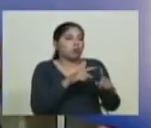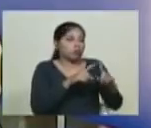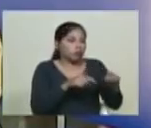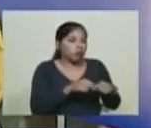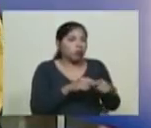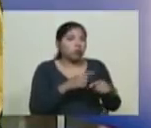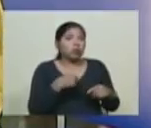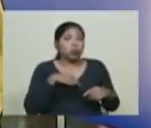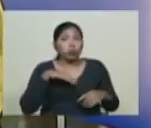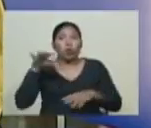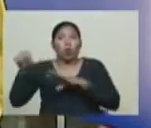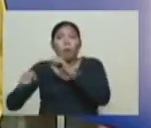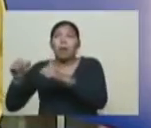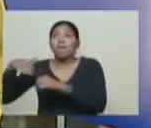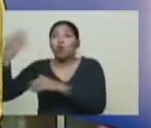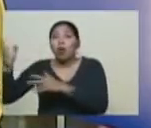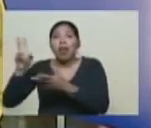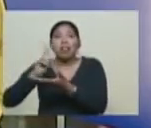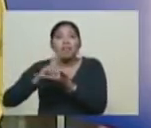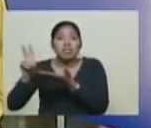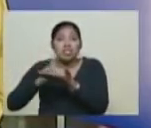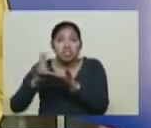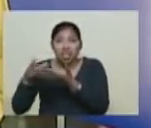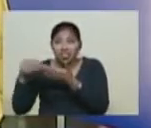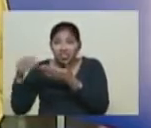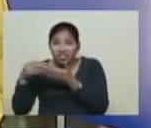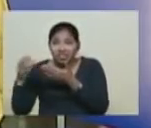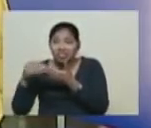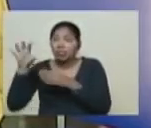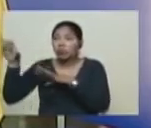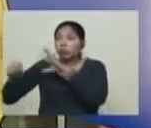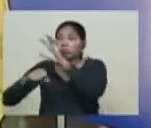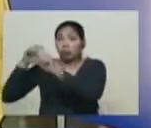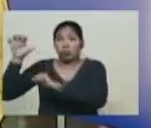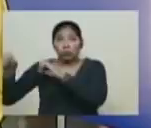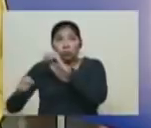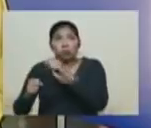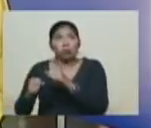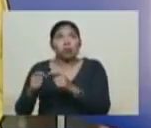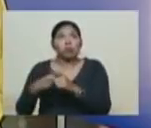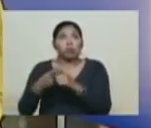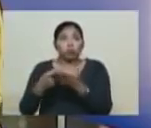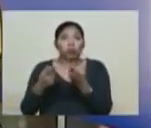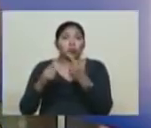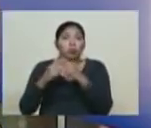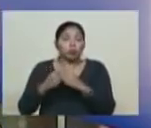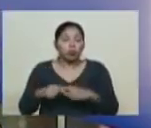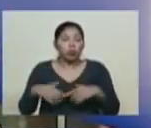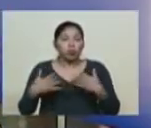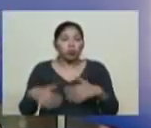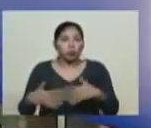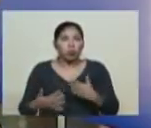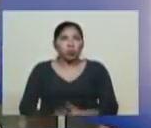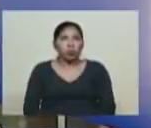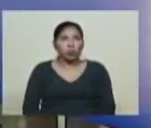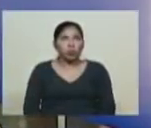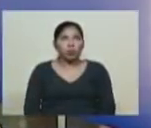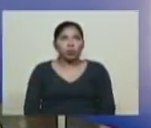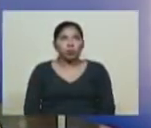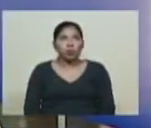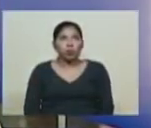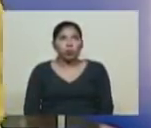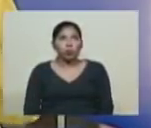divisas, ¿verdad? Entonces, por eso es que los presupuestos se ponen bastante grandes. Felicidad. Aquí está